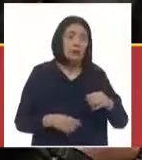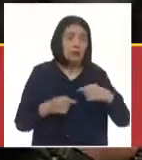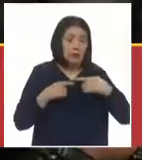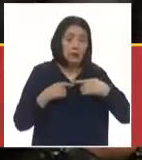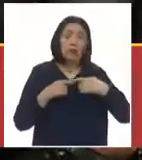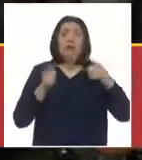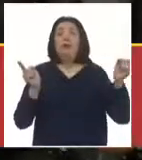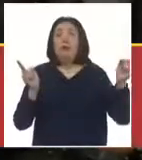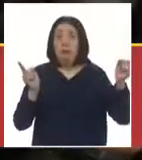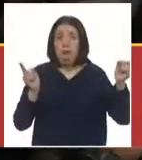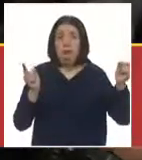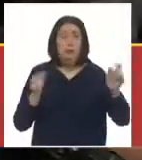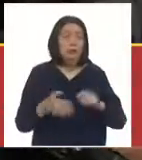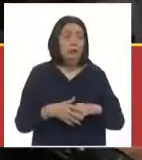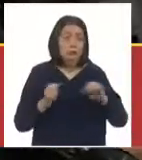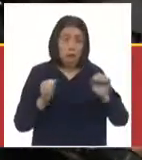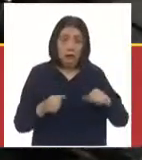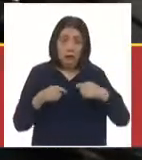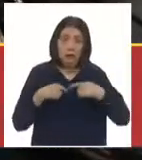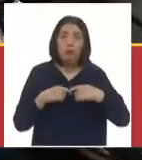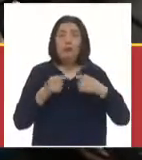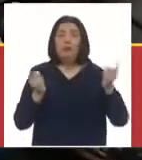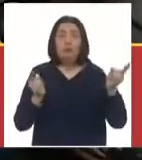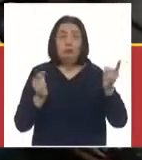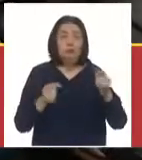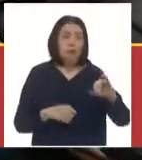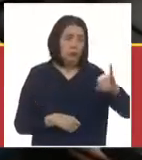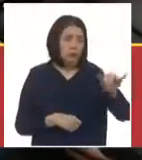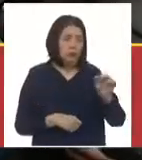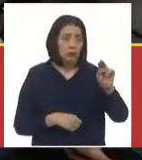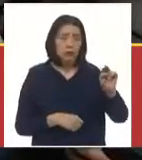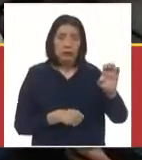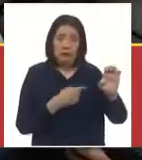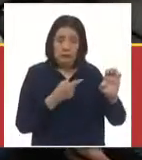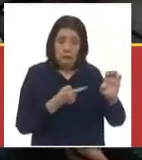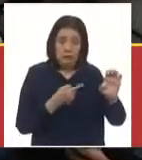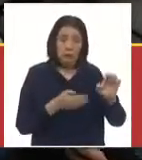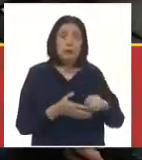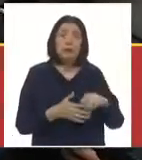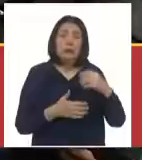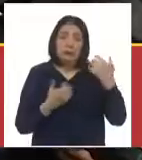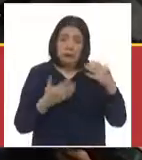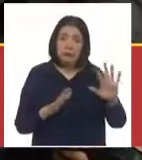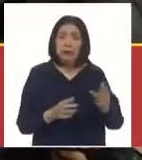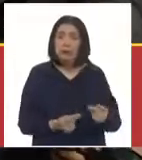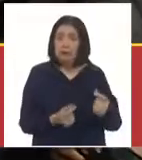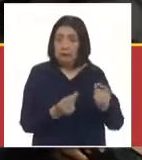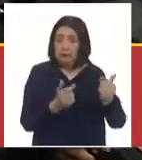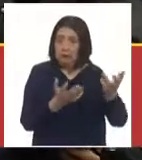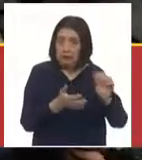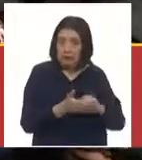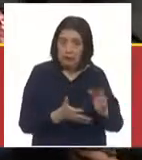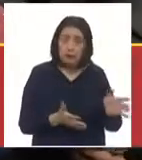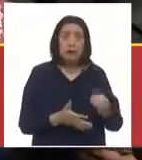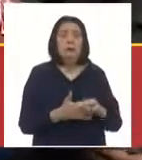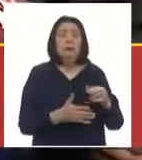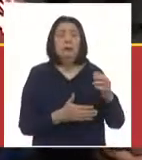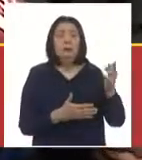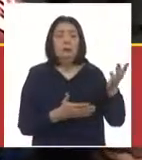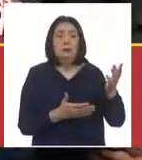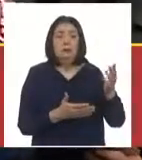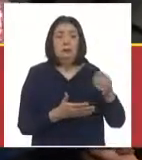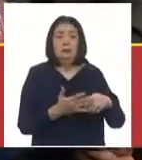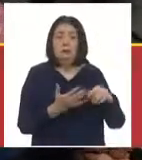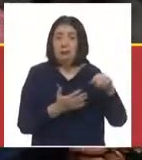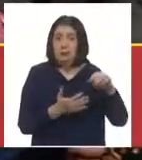declarado, proclamado, que el Jurado Nacional de Elecciones debe acelerar este proceso a fin